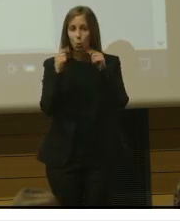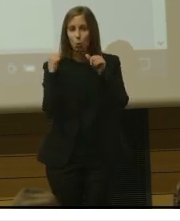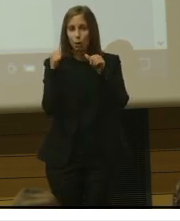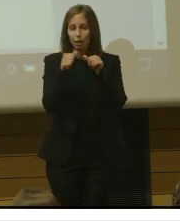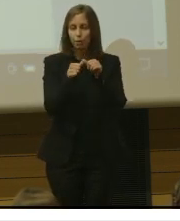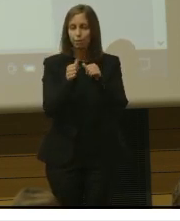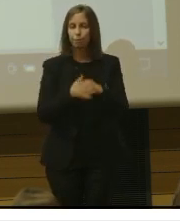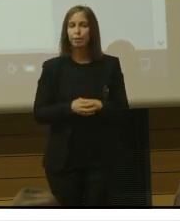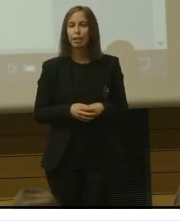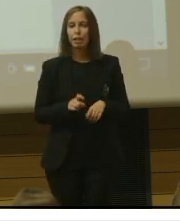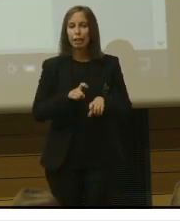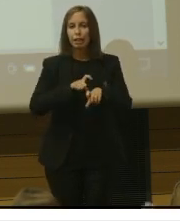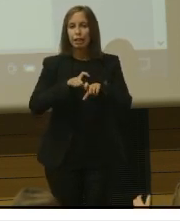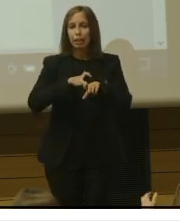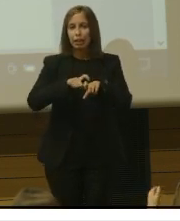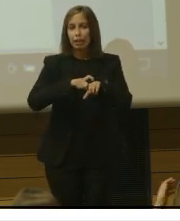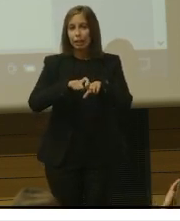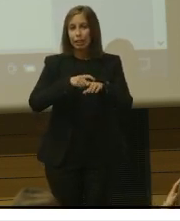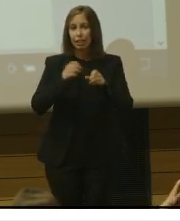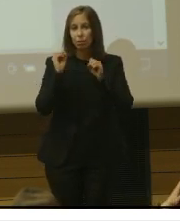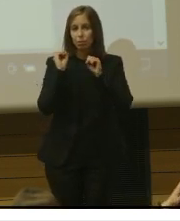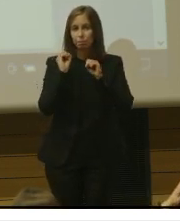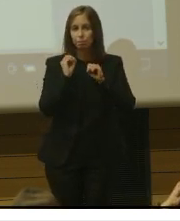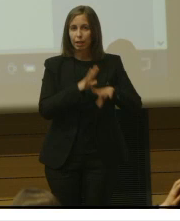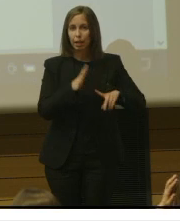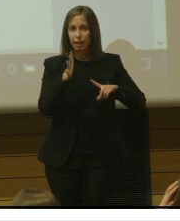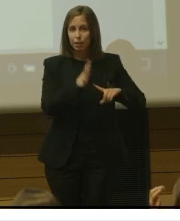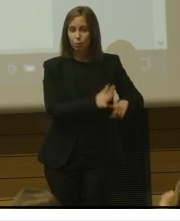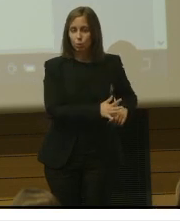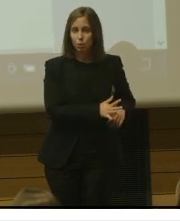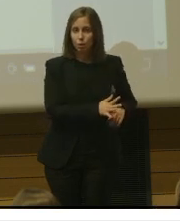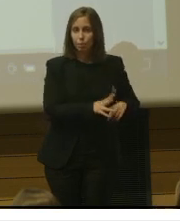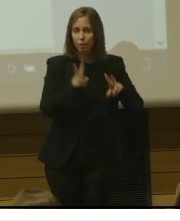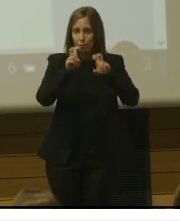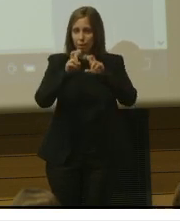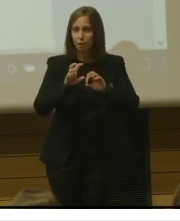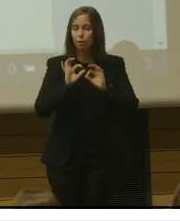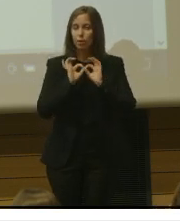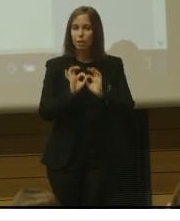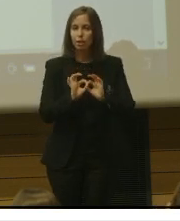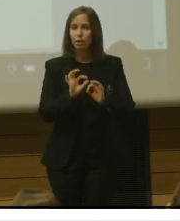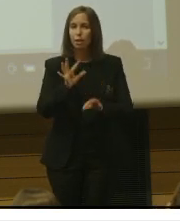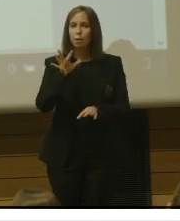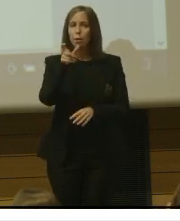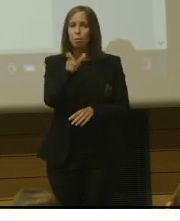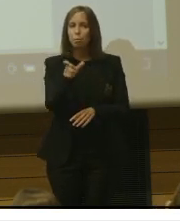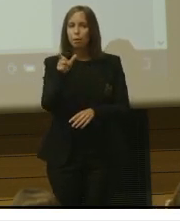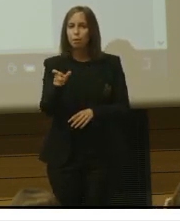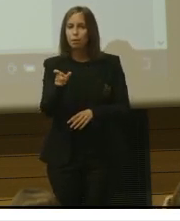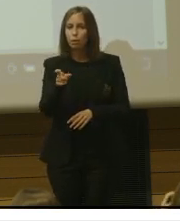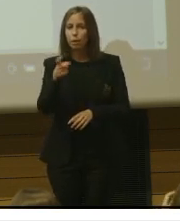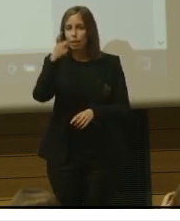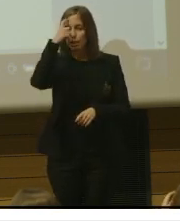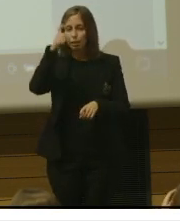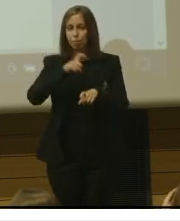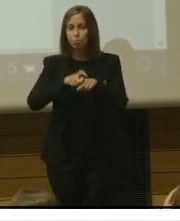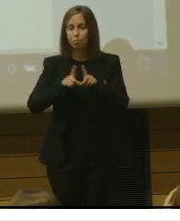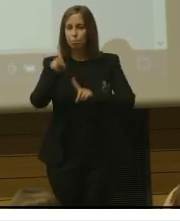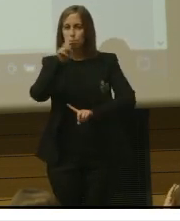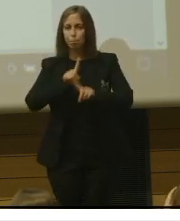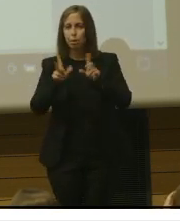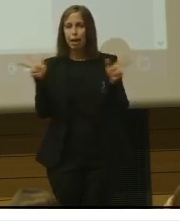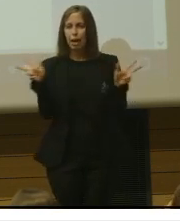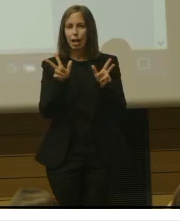serie de criterios de exclusión, esto, bueno, es así en investigación, ¿no? Habitualmente pues excluimos a personas que tengan trastornos psicopatológicos graves porque pueden